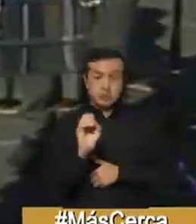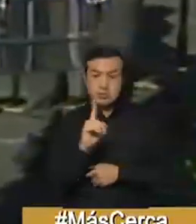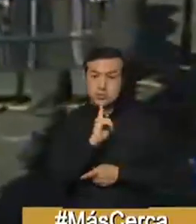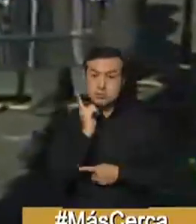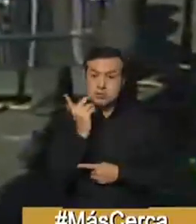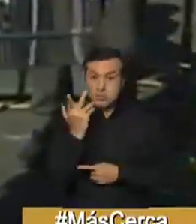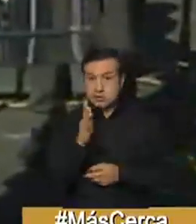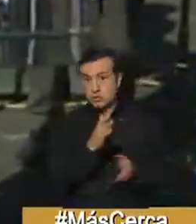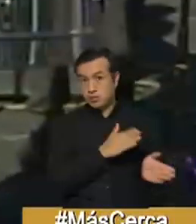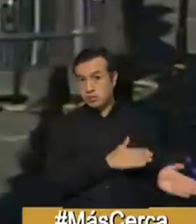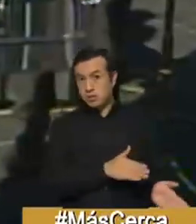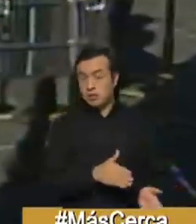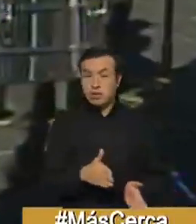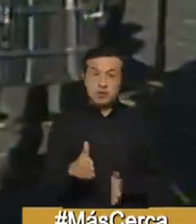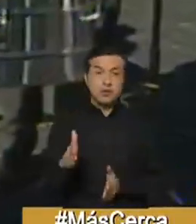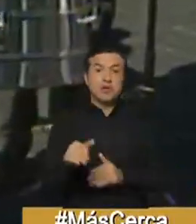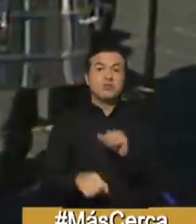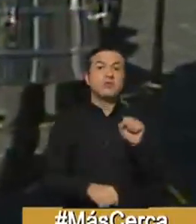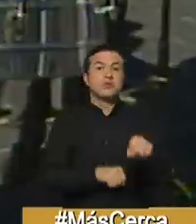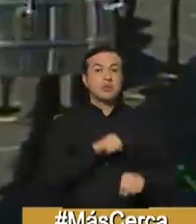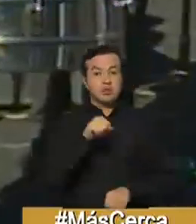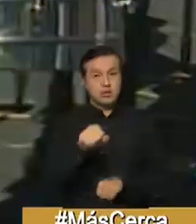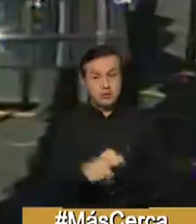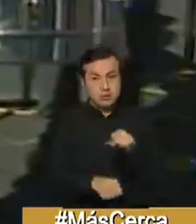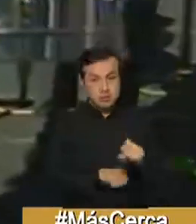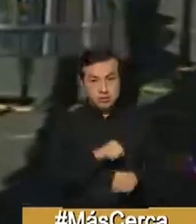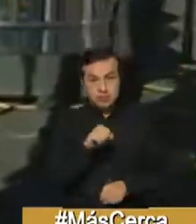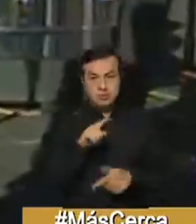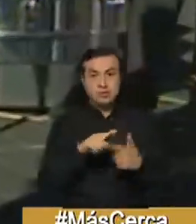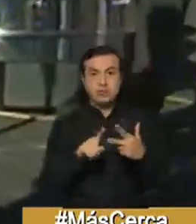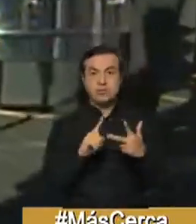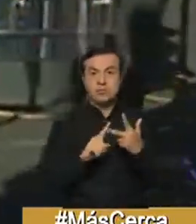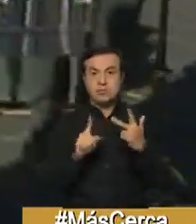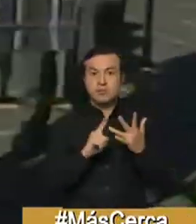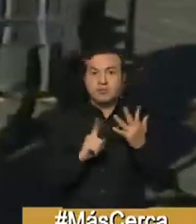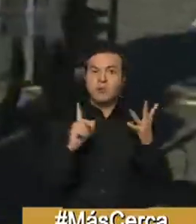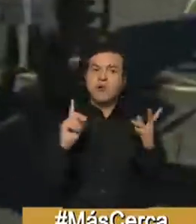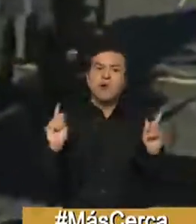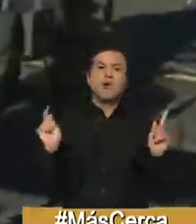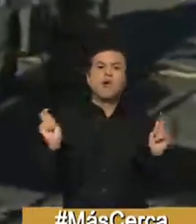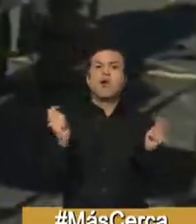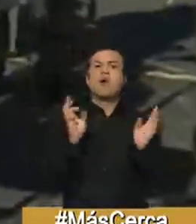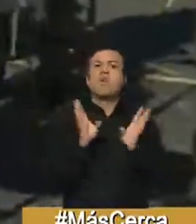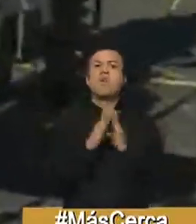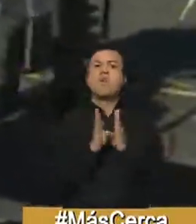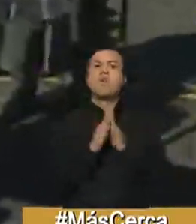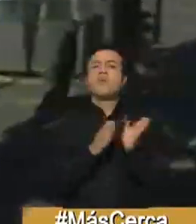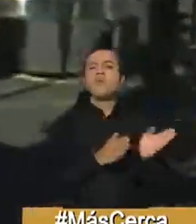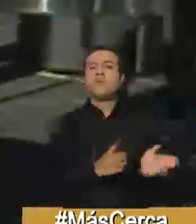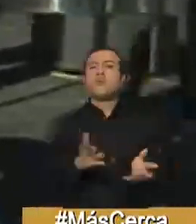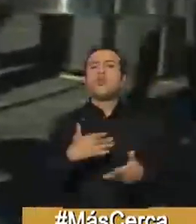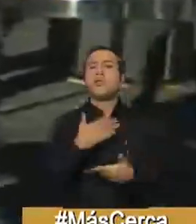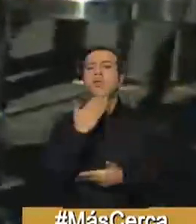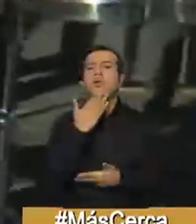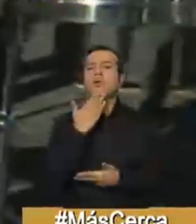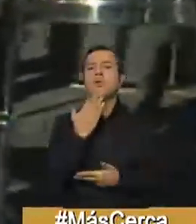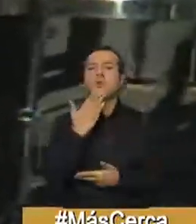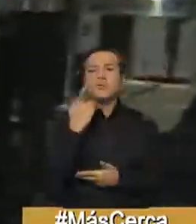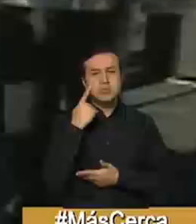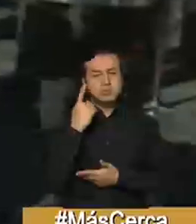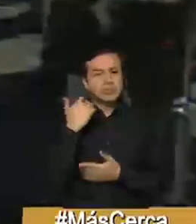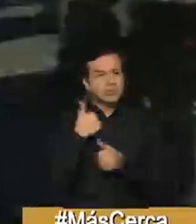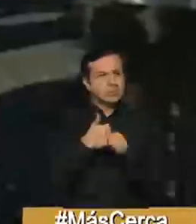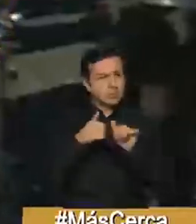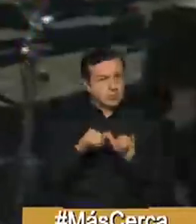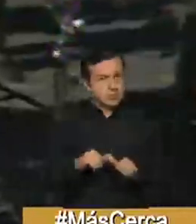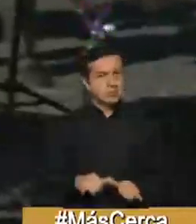igual certámenes de ciclismo. Programa de fiestas, ¿dónde lo puede ubicar la ciudadanía para que vaya haciendo el